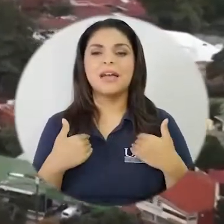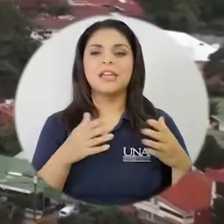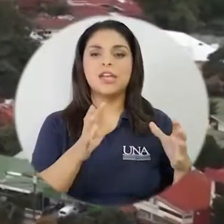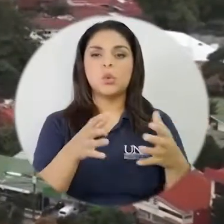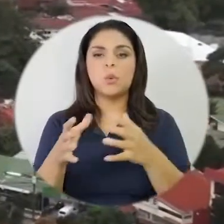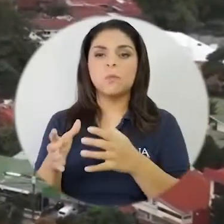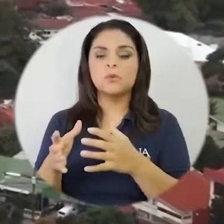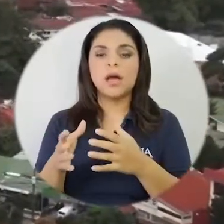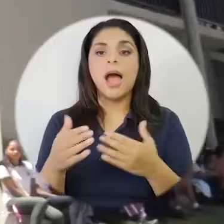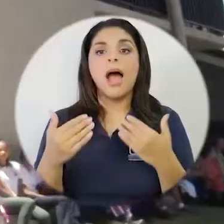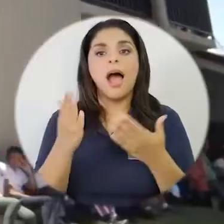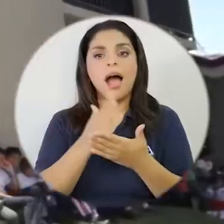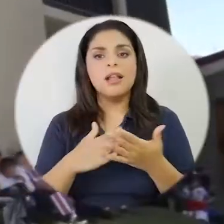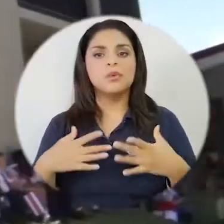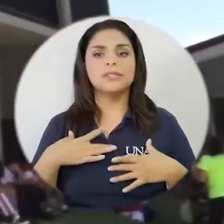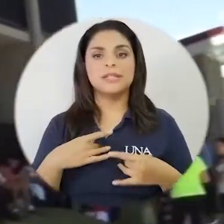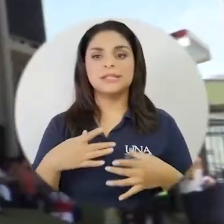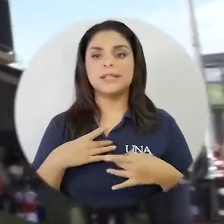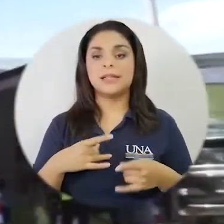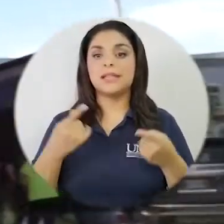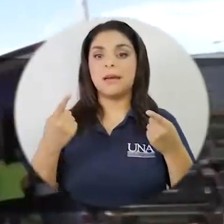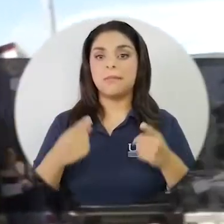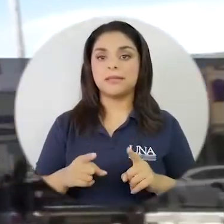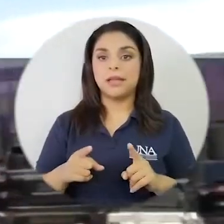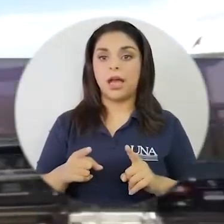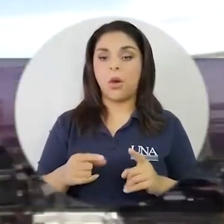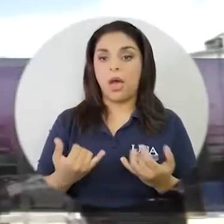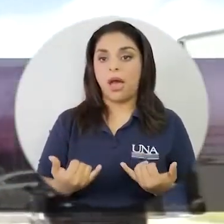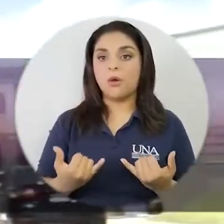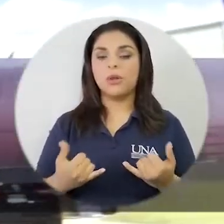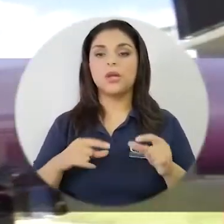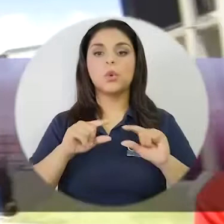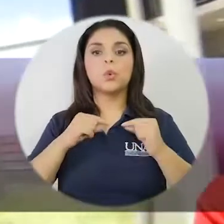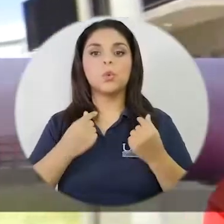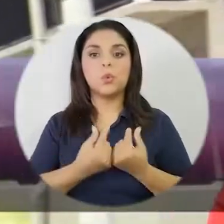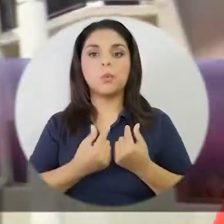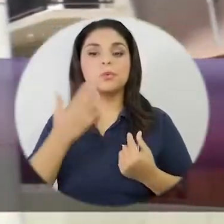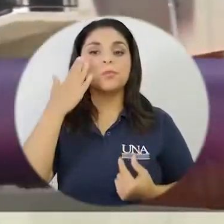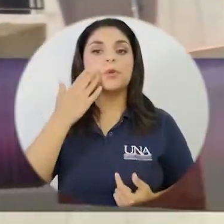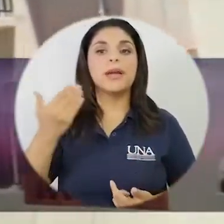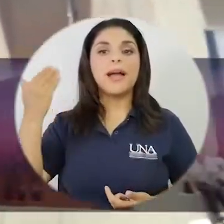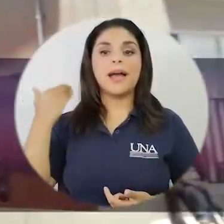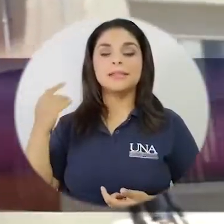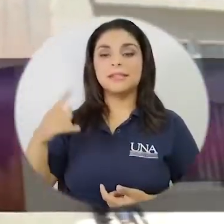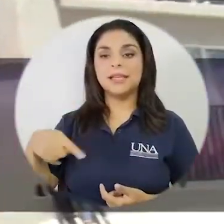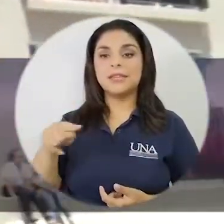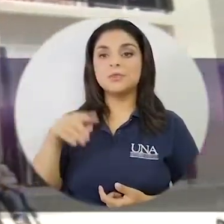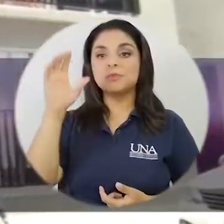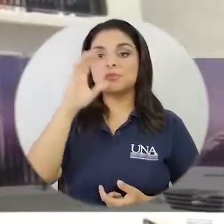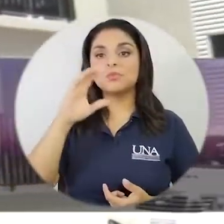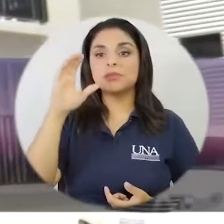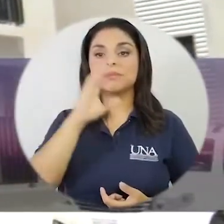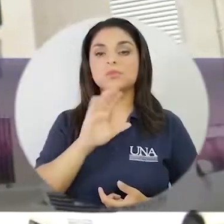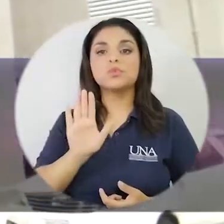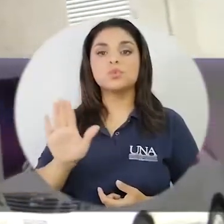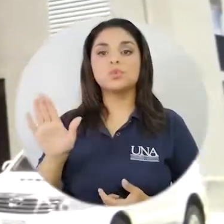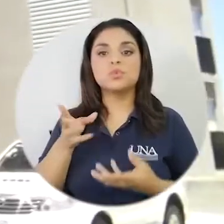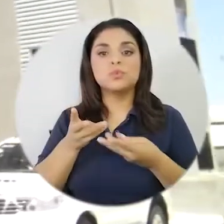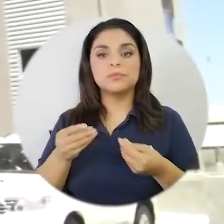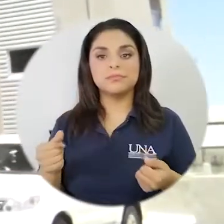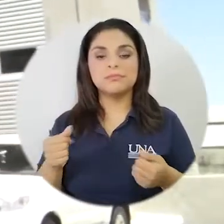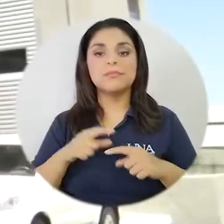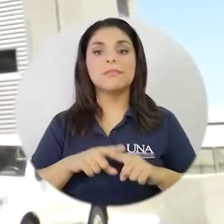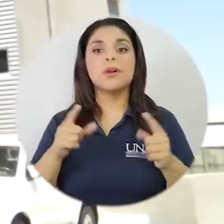serie de grupos, bueno, y algo interesante que ha pasado hoy día con esos grupos, porque en su momento, bueno, ellos buscaron